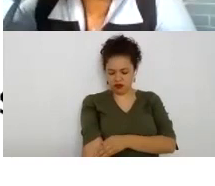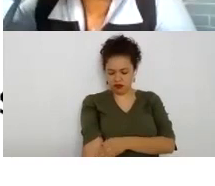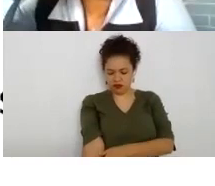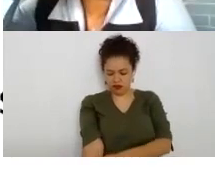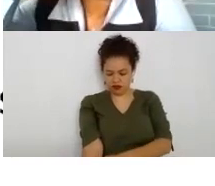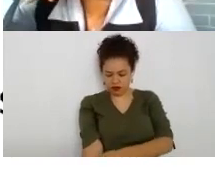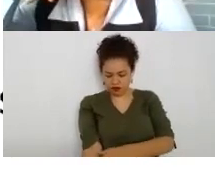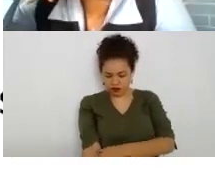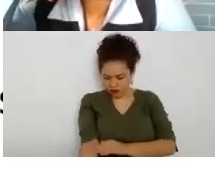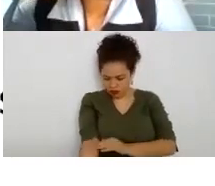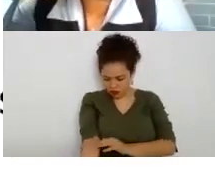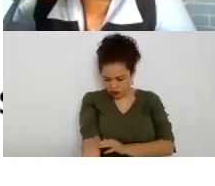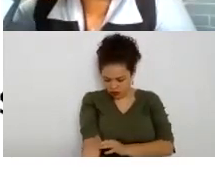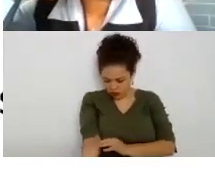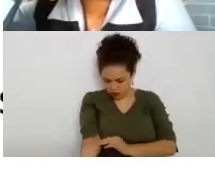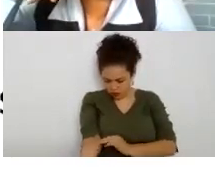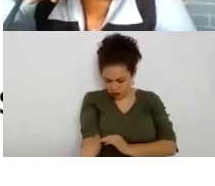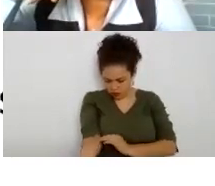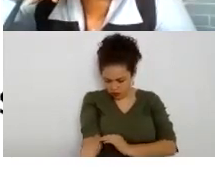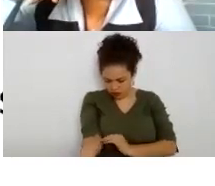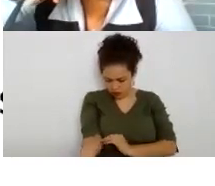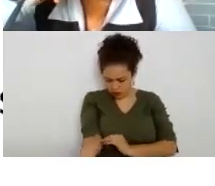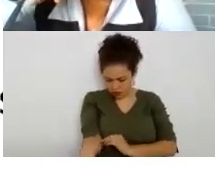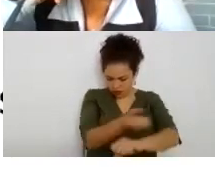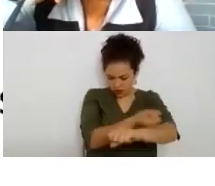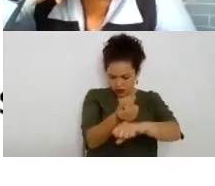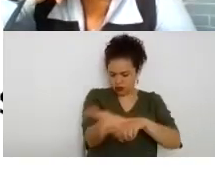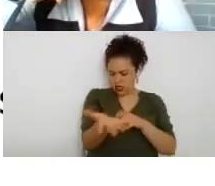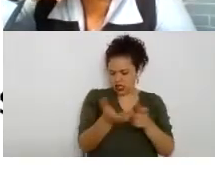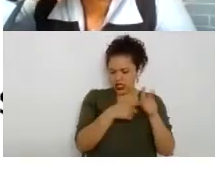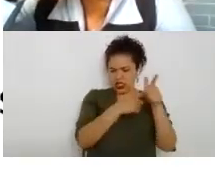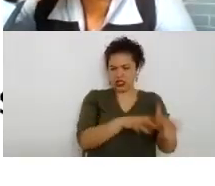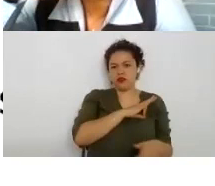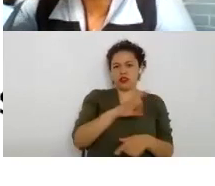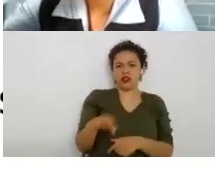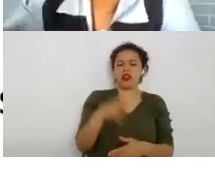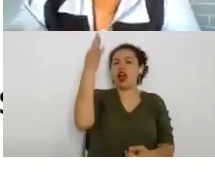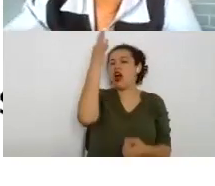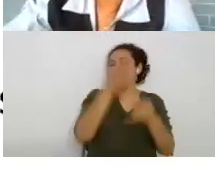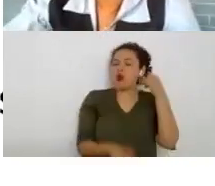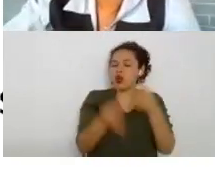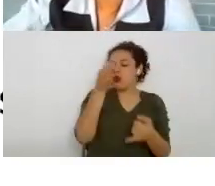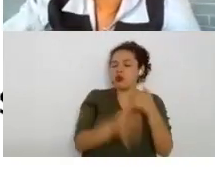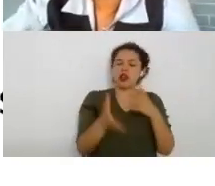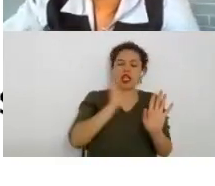la hemorragia persiste, dijimos que podemos recurrir a un último recurso muy, muy